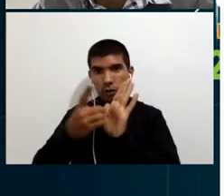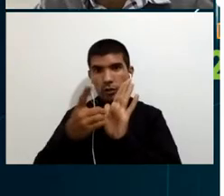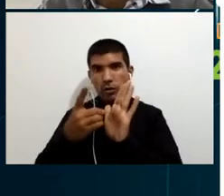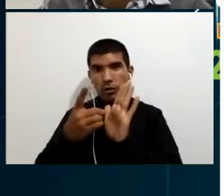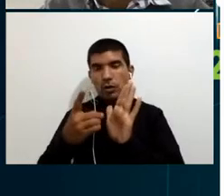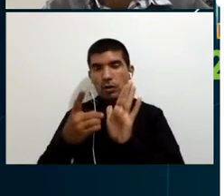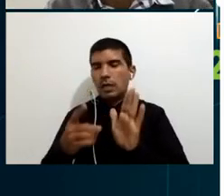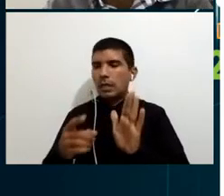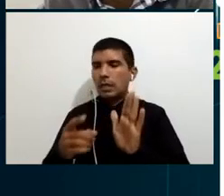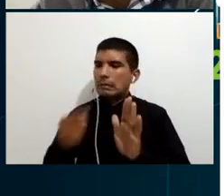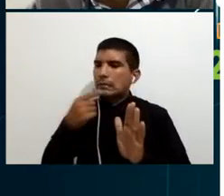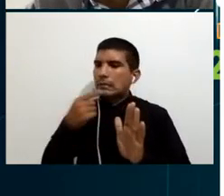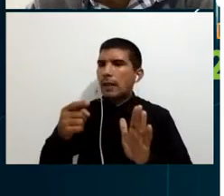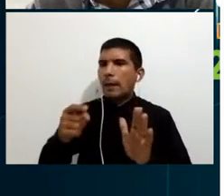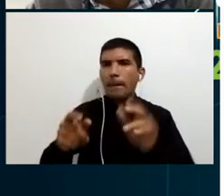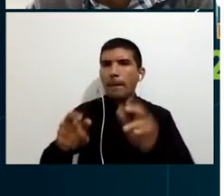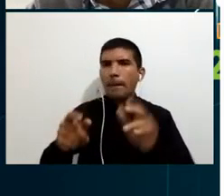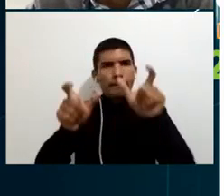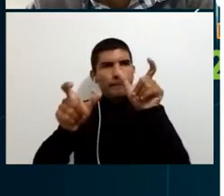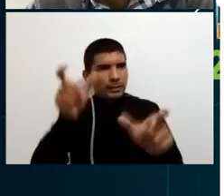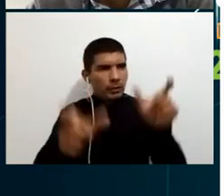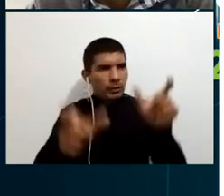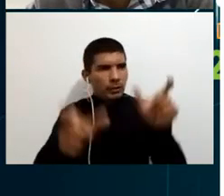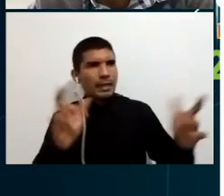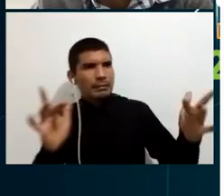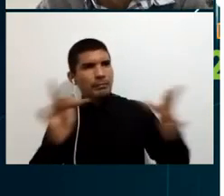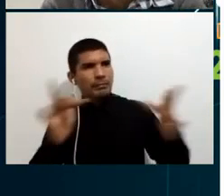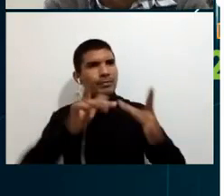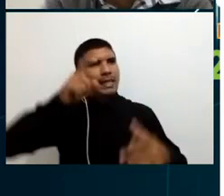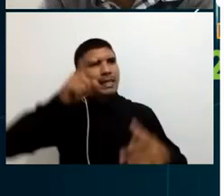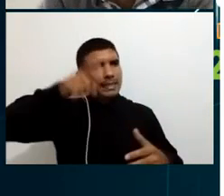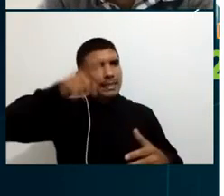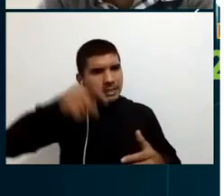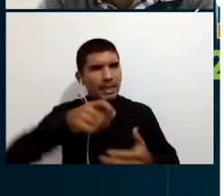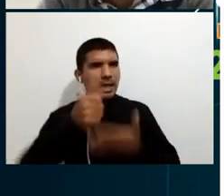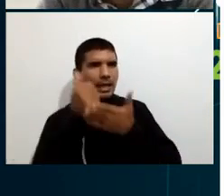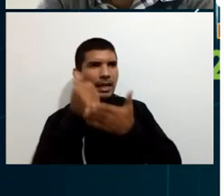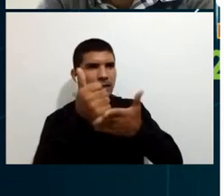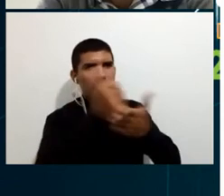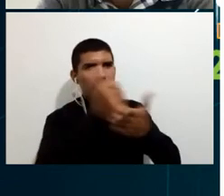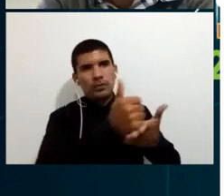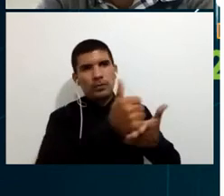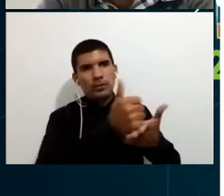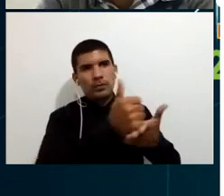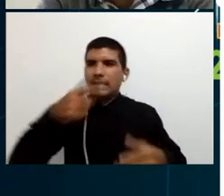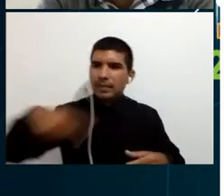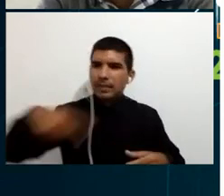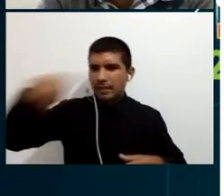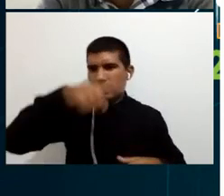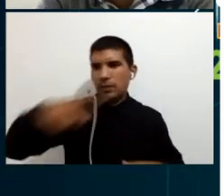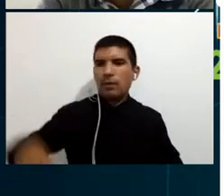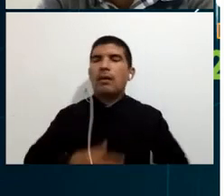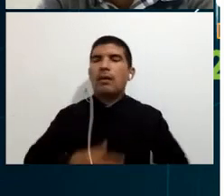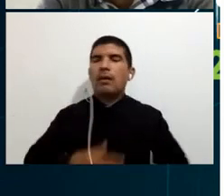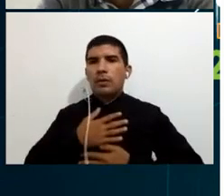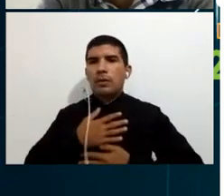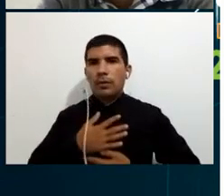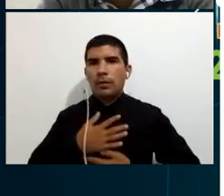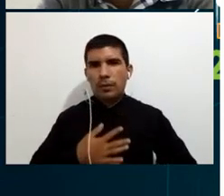Y ese es el truco. Y eso es donde hoy yo quiero que hablemos un ratico.